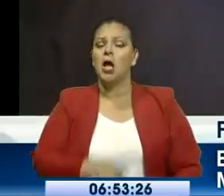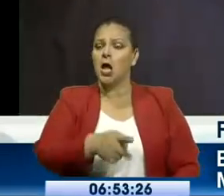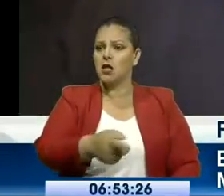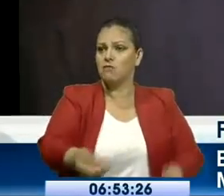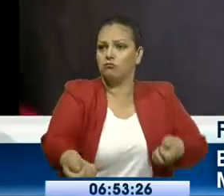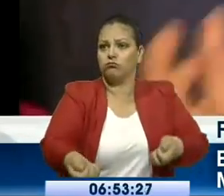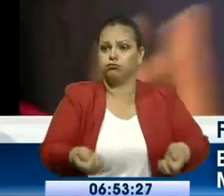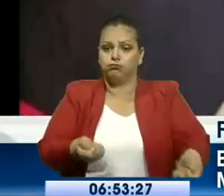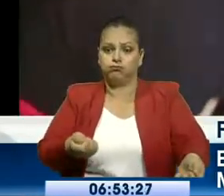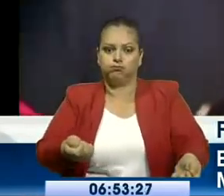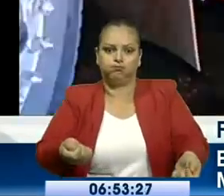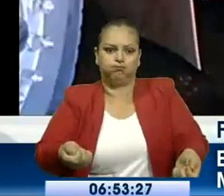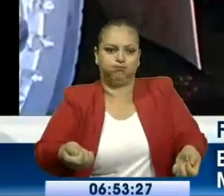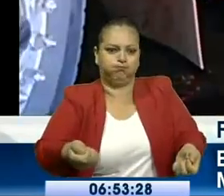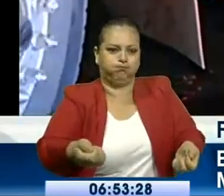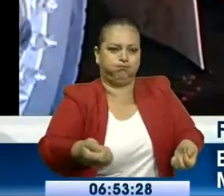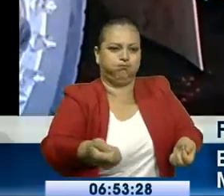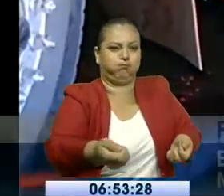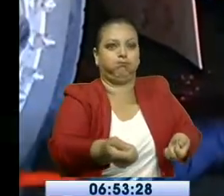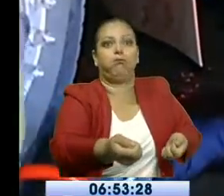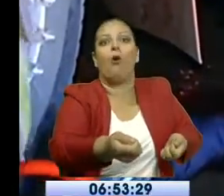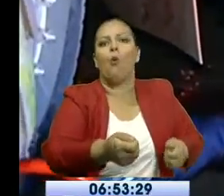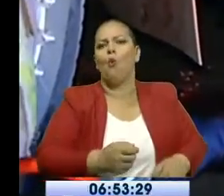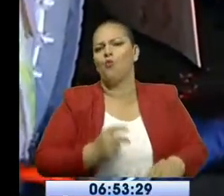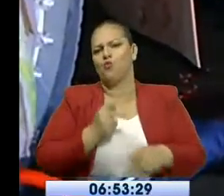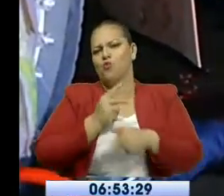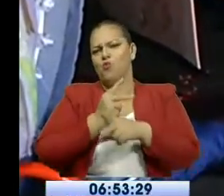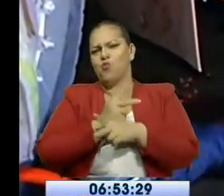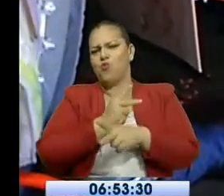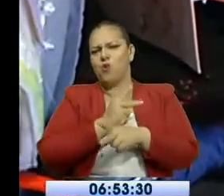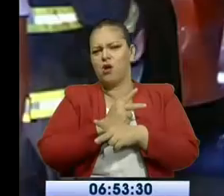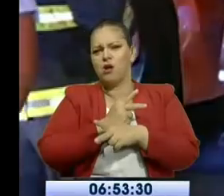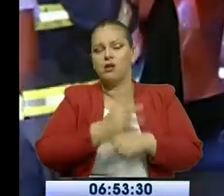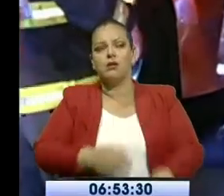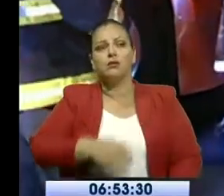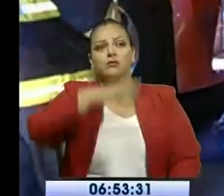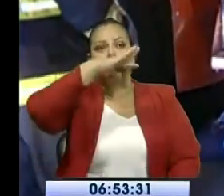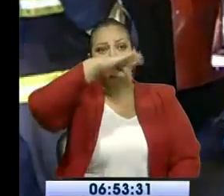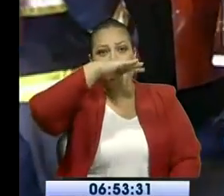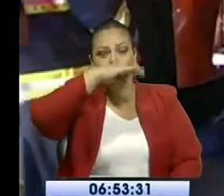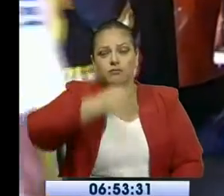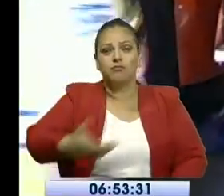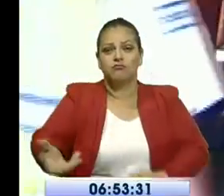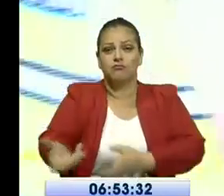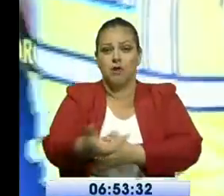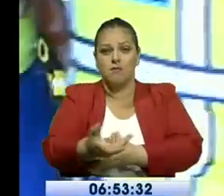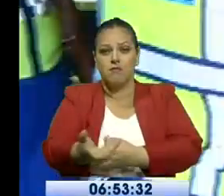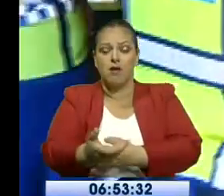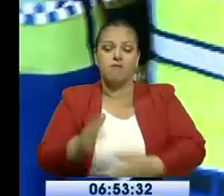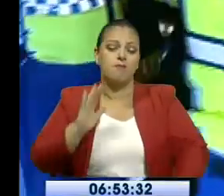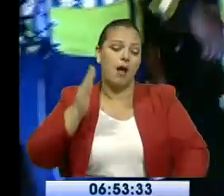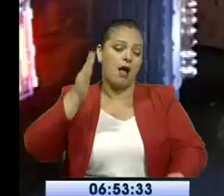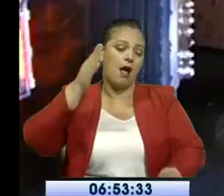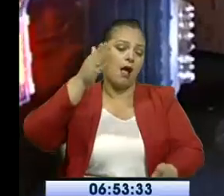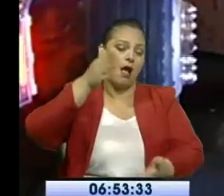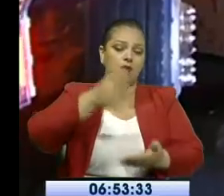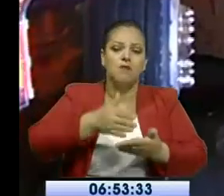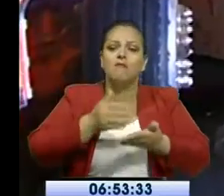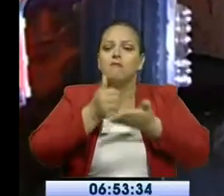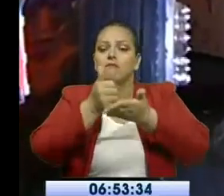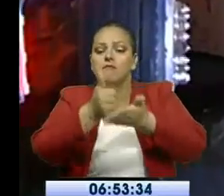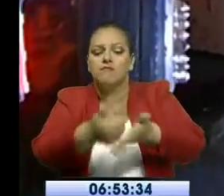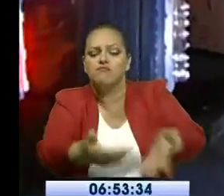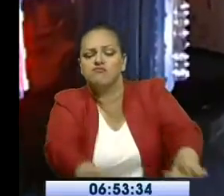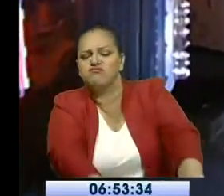no le ponen el seguro que debe poner. Elementos del Cuerpo de Bomberos y de la ATM se hicieron presentes para rescatar el cuerpo sin vida del conductor